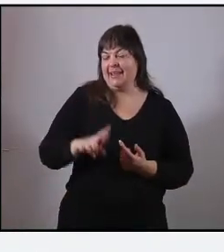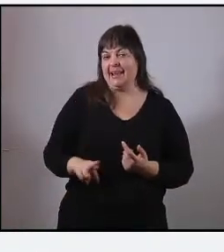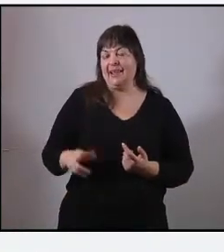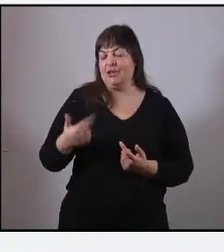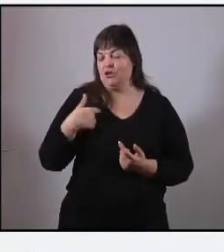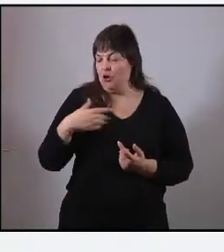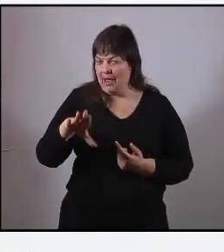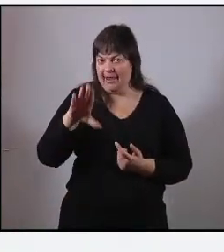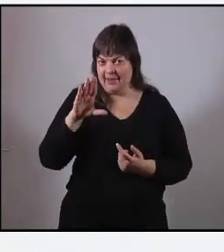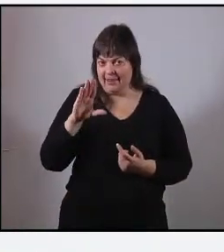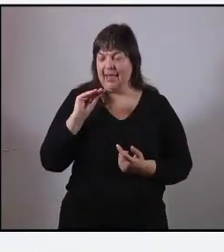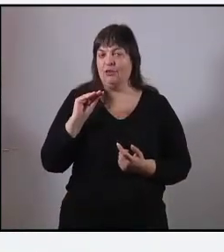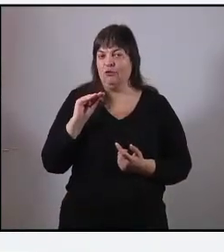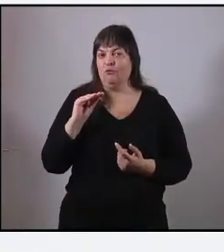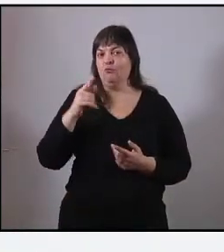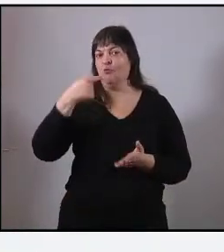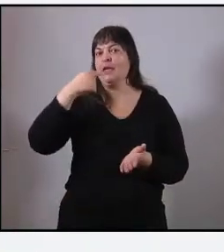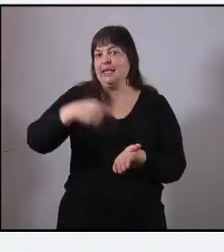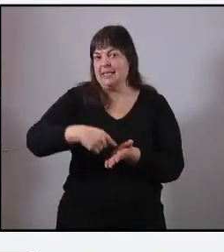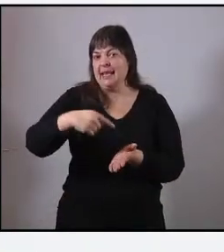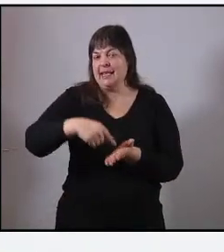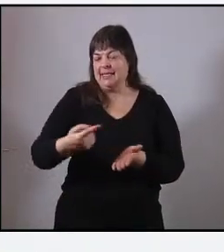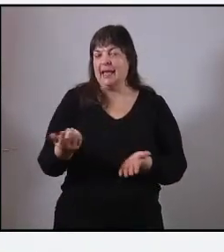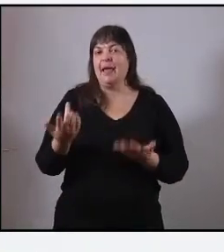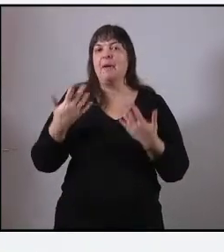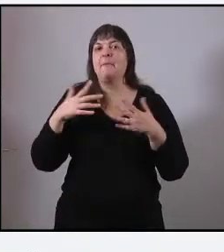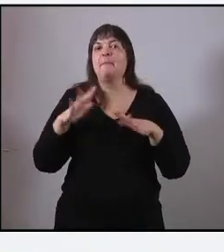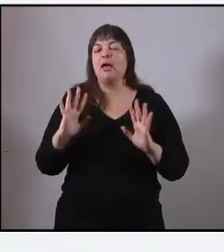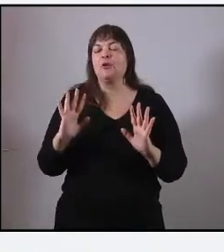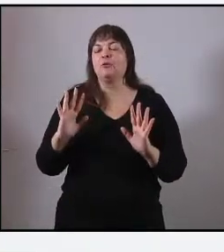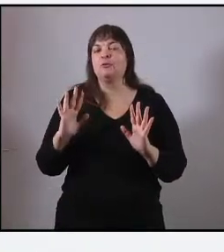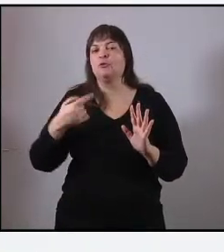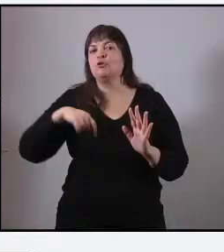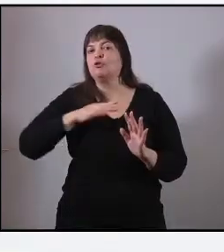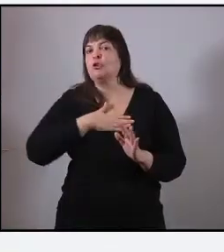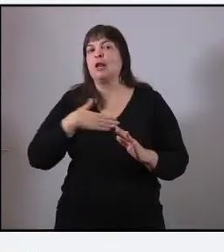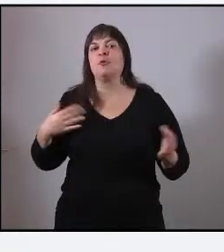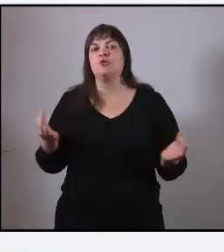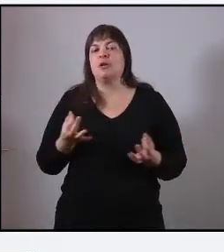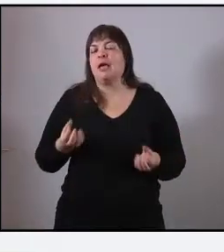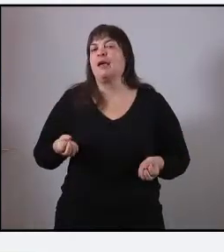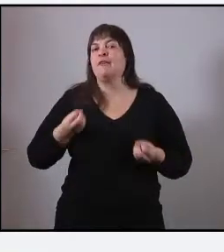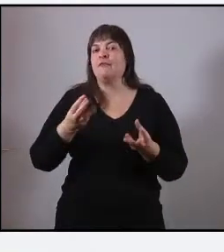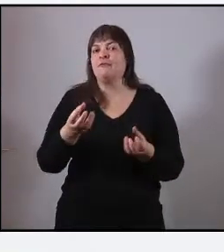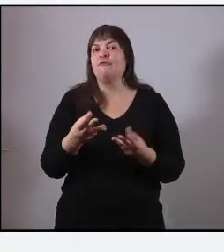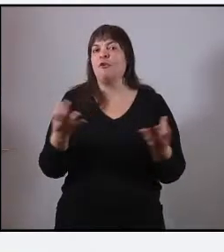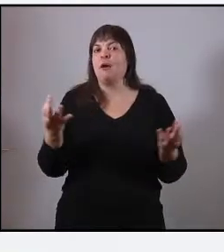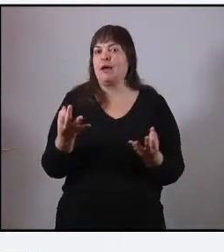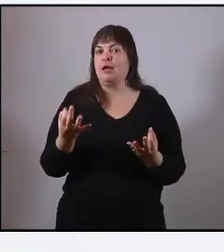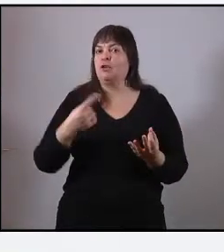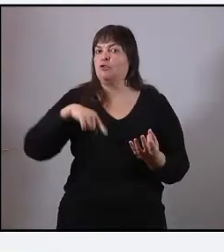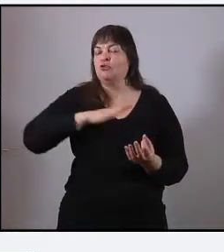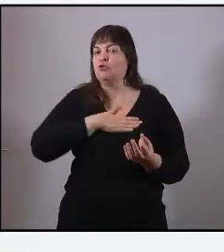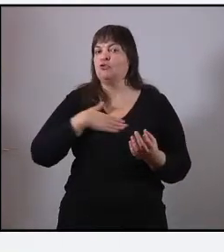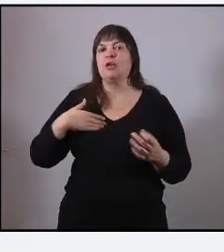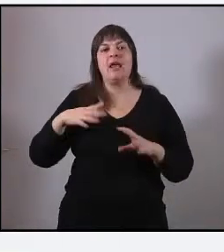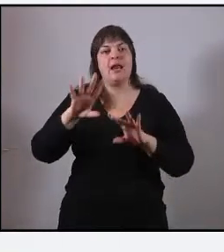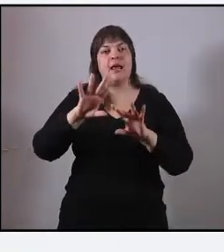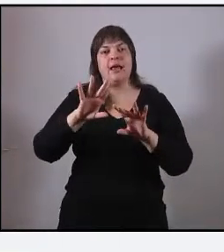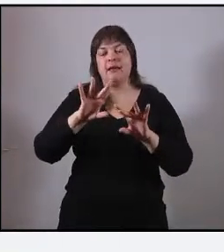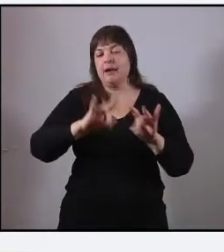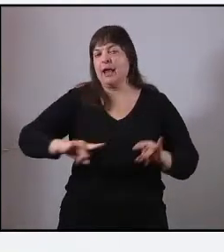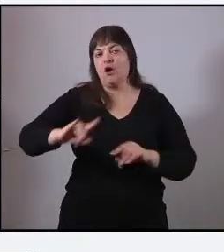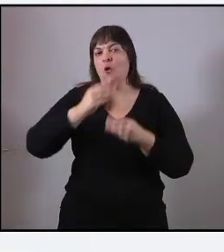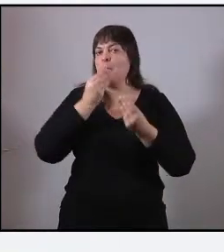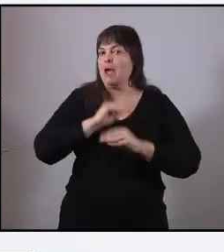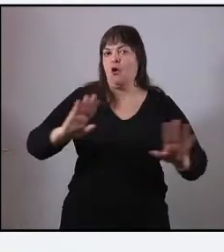comprendo perfectamente su insistencia y ahora lo único que queremos es trasladar que lo que queremos es lo mejor para nuestra región, lo